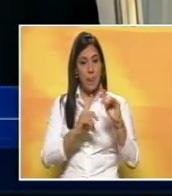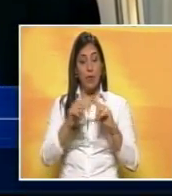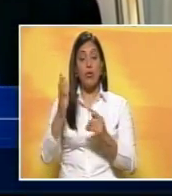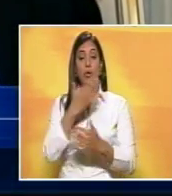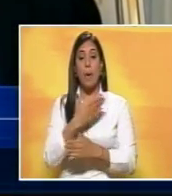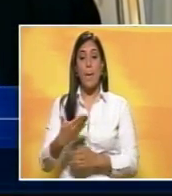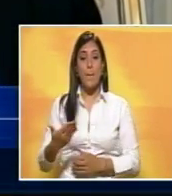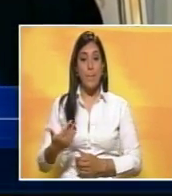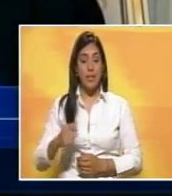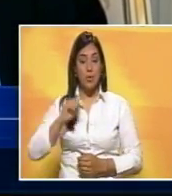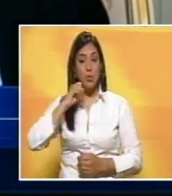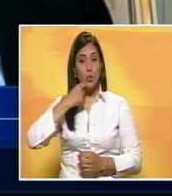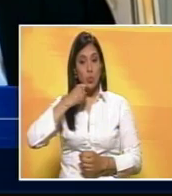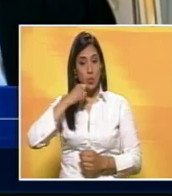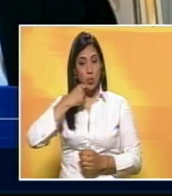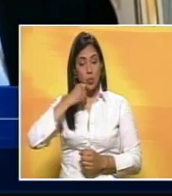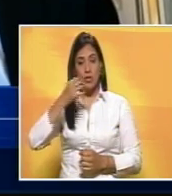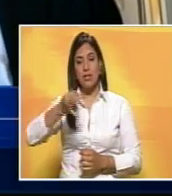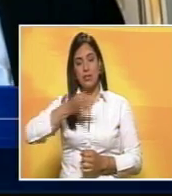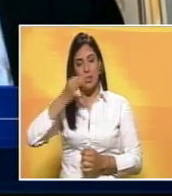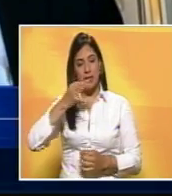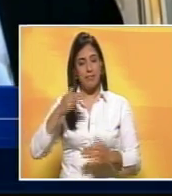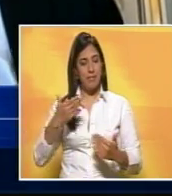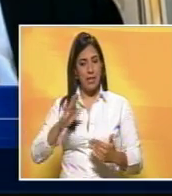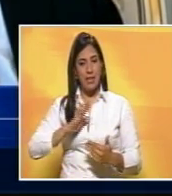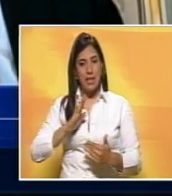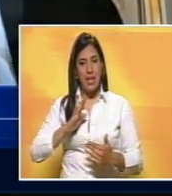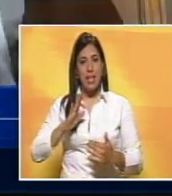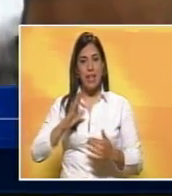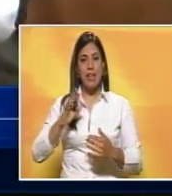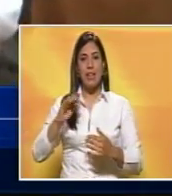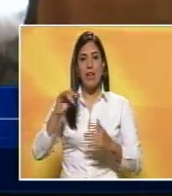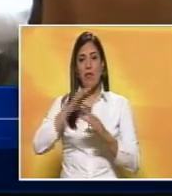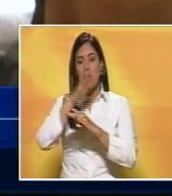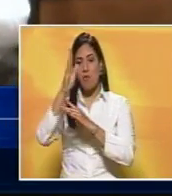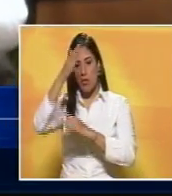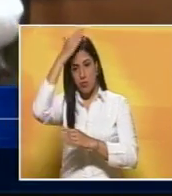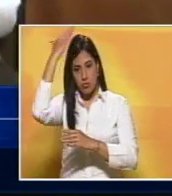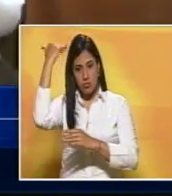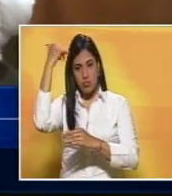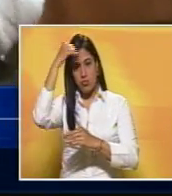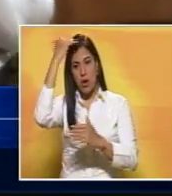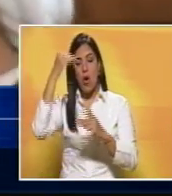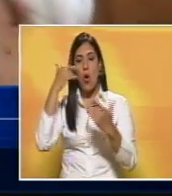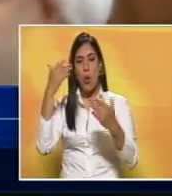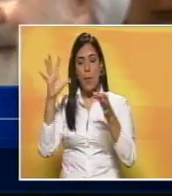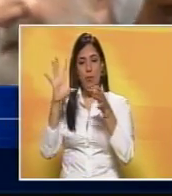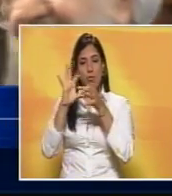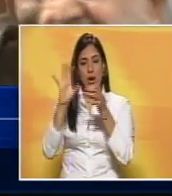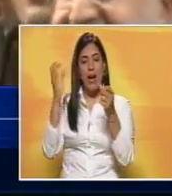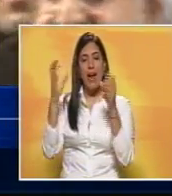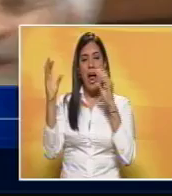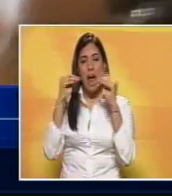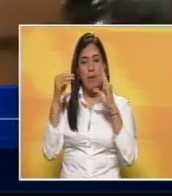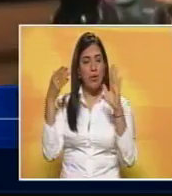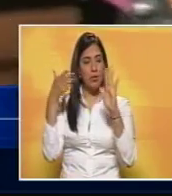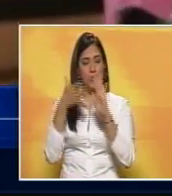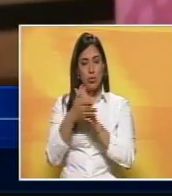El presidente de Rusia, Vladimir Putin, se encuentra en Teherán para reunirse con su homólogo iraní, Hassan